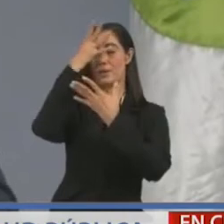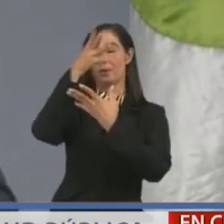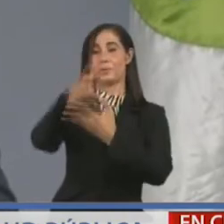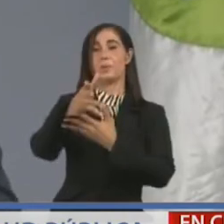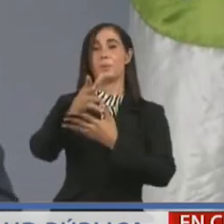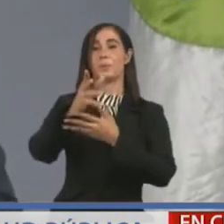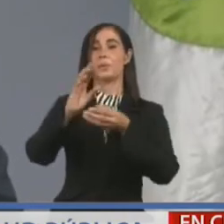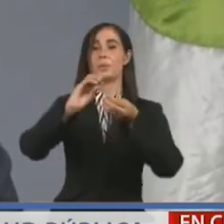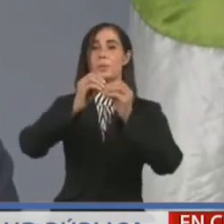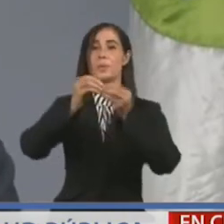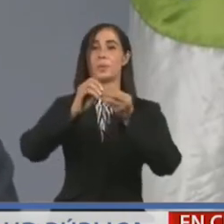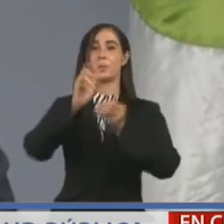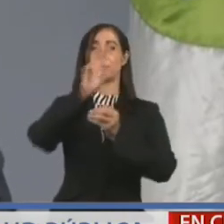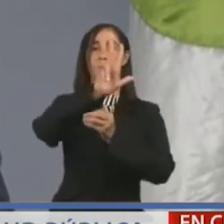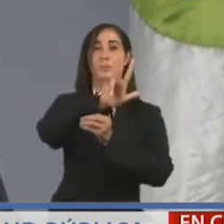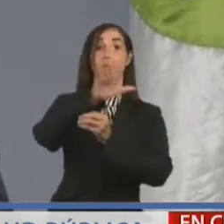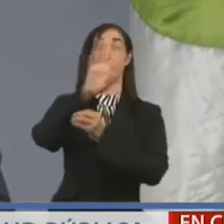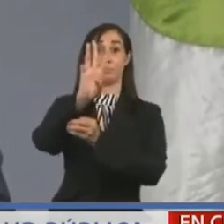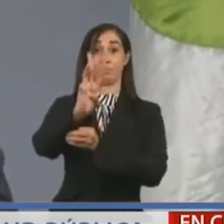epidemiológico número 36.